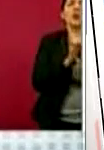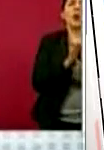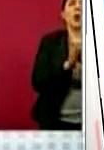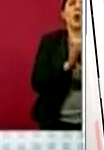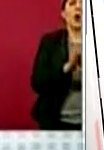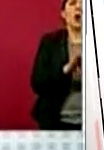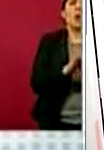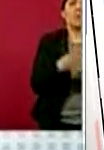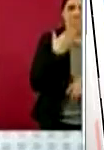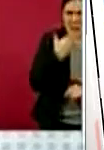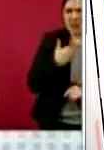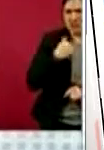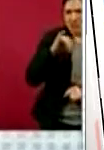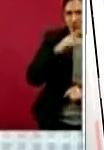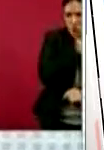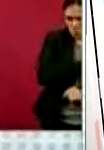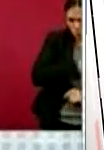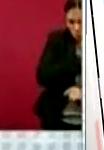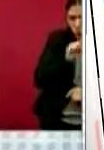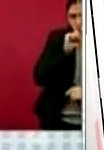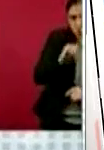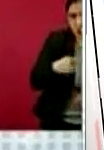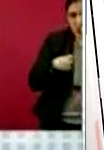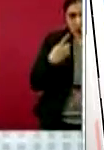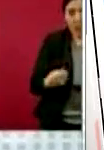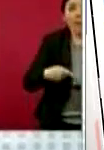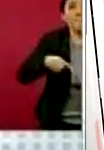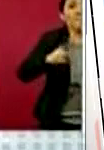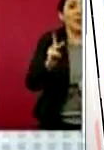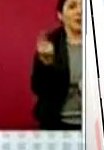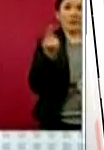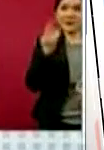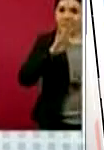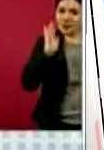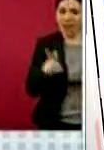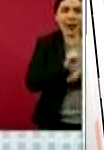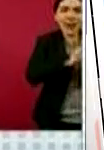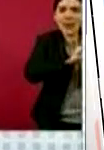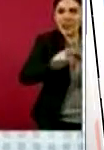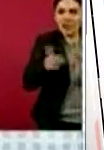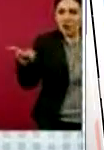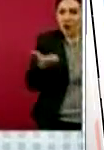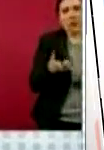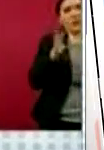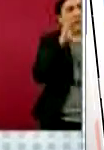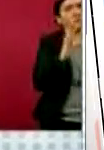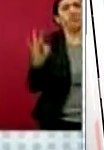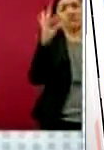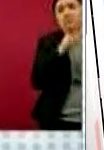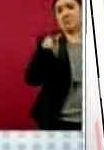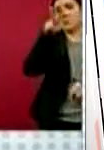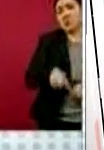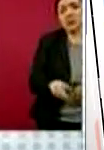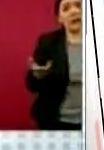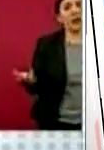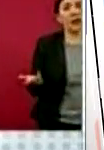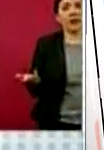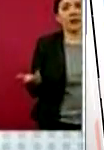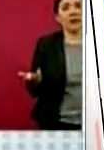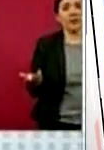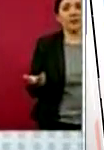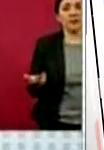oposición en México, caso concreto del embajador Quirino a España, a la